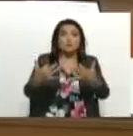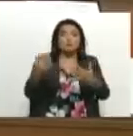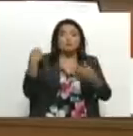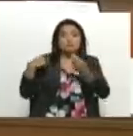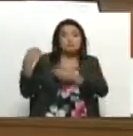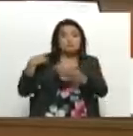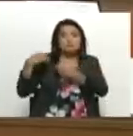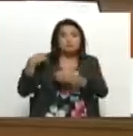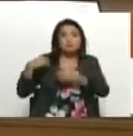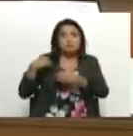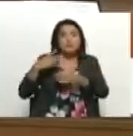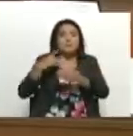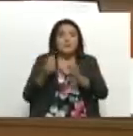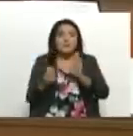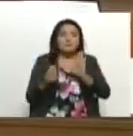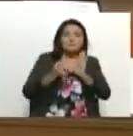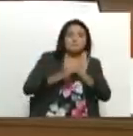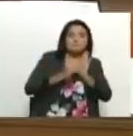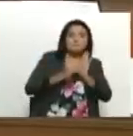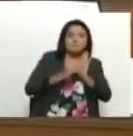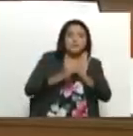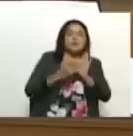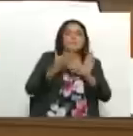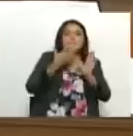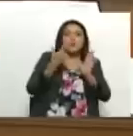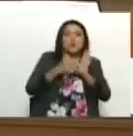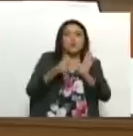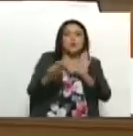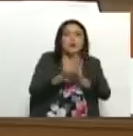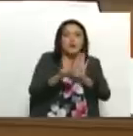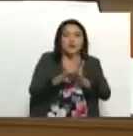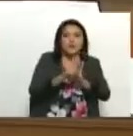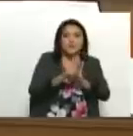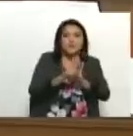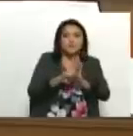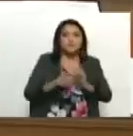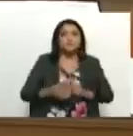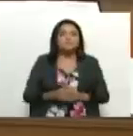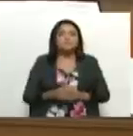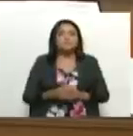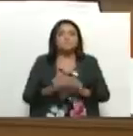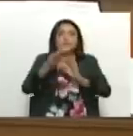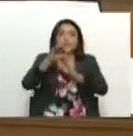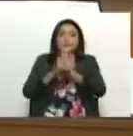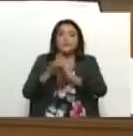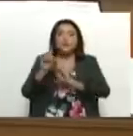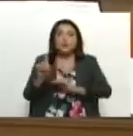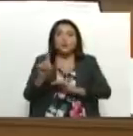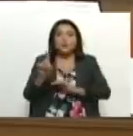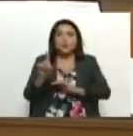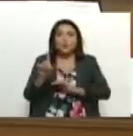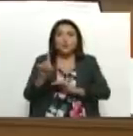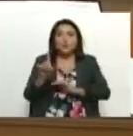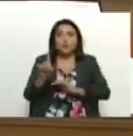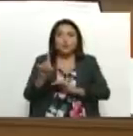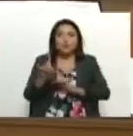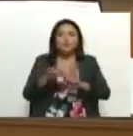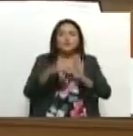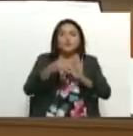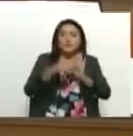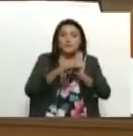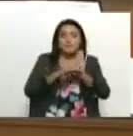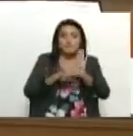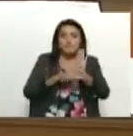puedan hacer para incorporarle y darle más fuerza aún a esta ley. El capítulo 1 desarrolla las disposiciones generales de la ley, incluyendo